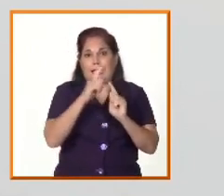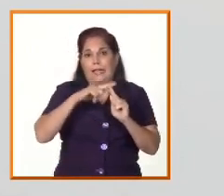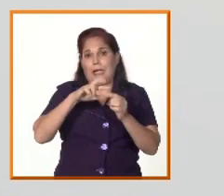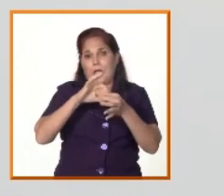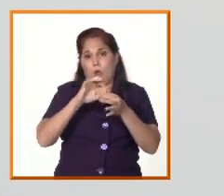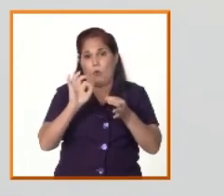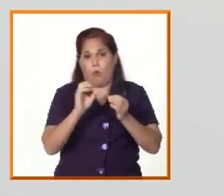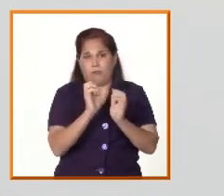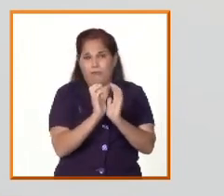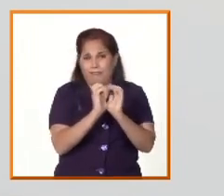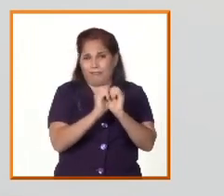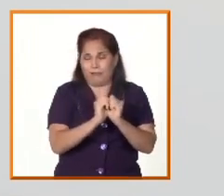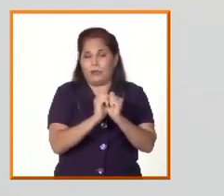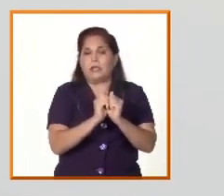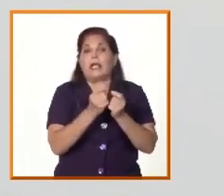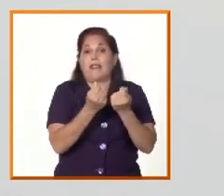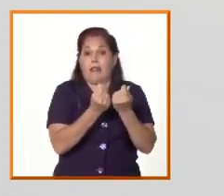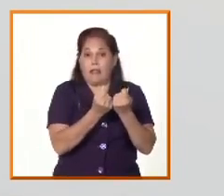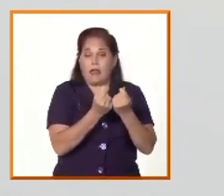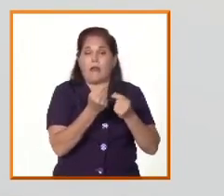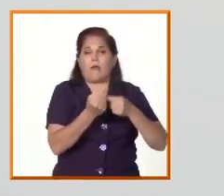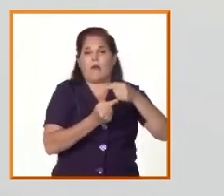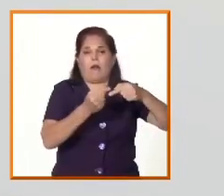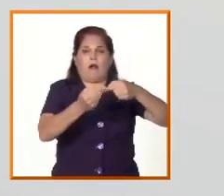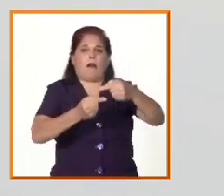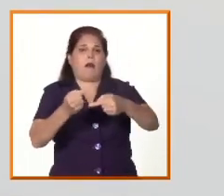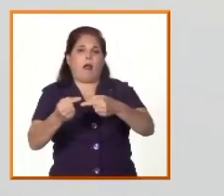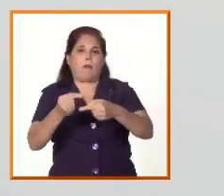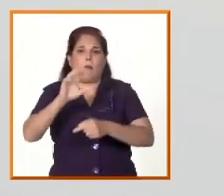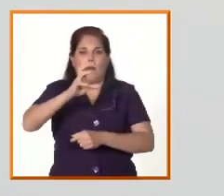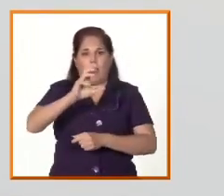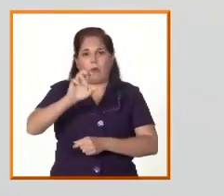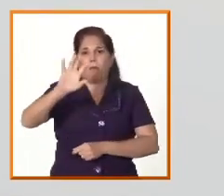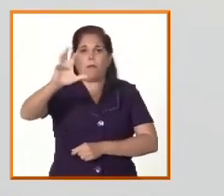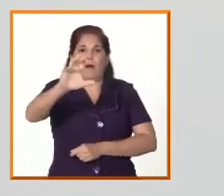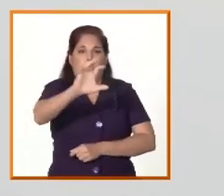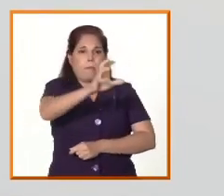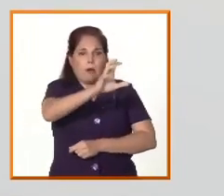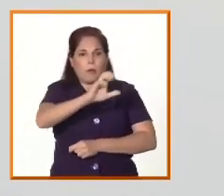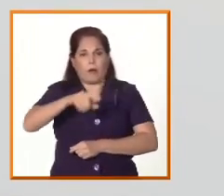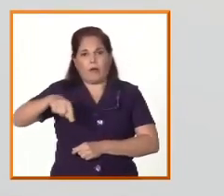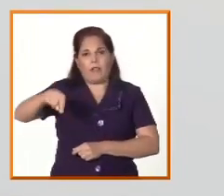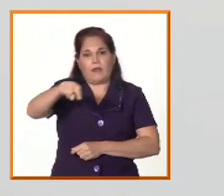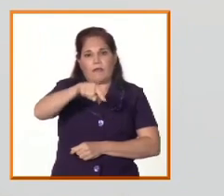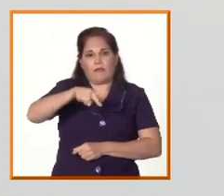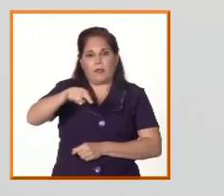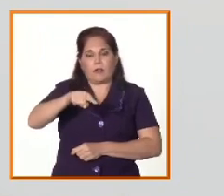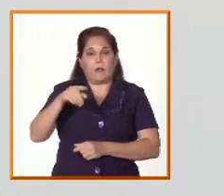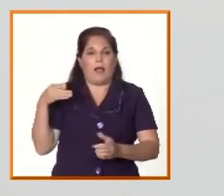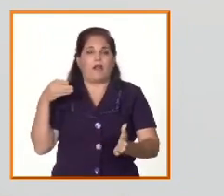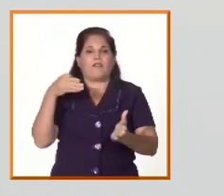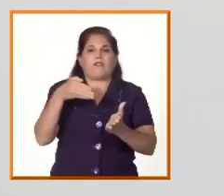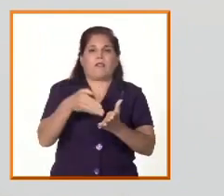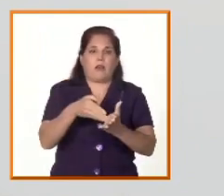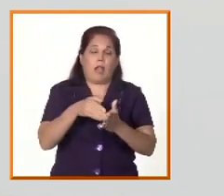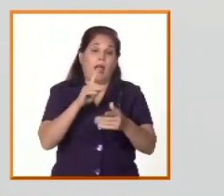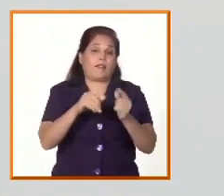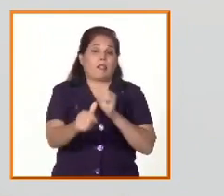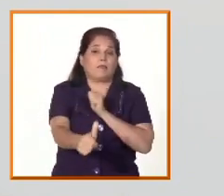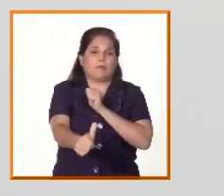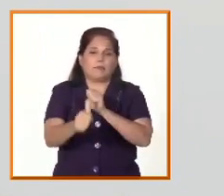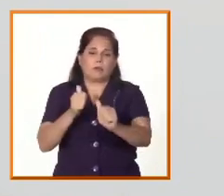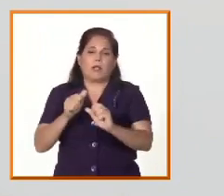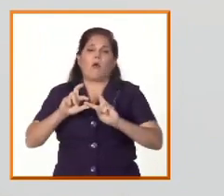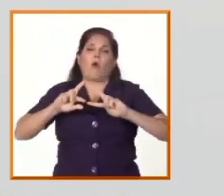el dinero tiene que transitar por un canal de tres y cuatro bancos para poder llegar al banco del proveedor en muchas ocasiones ese dinero hubiera para atrás y tenemos